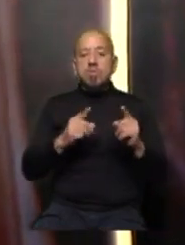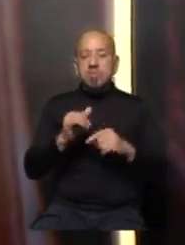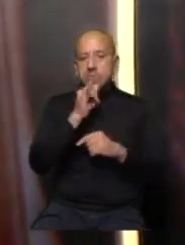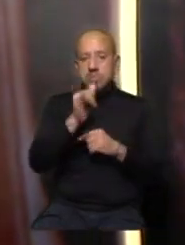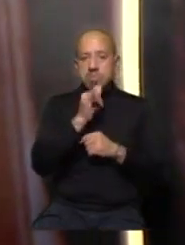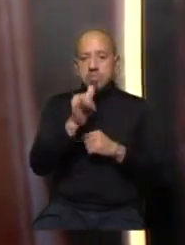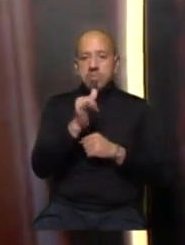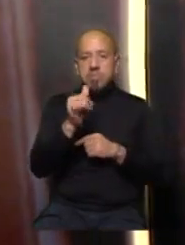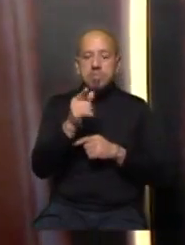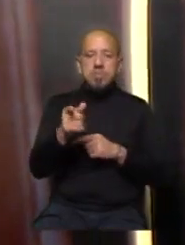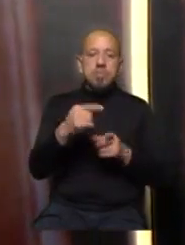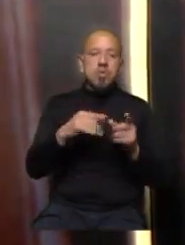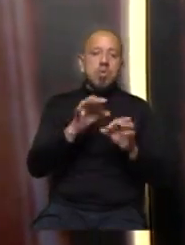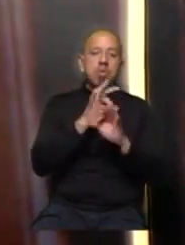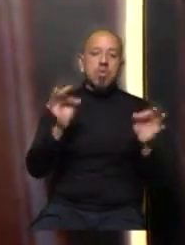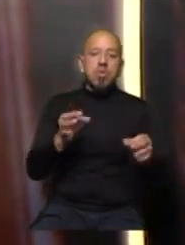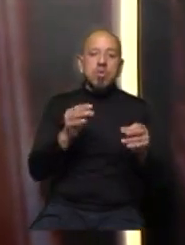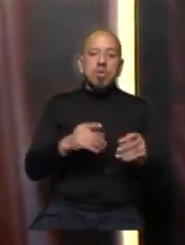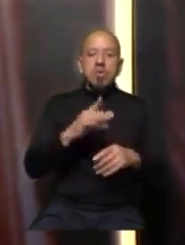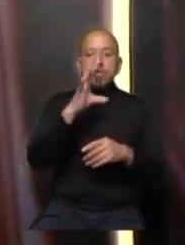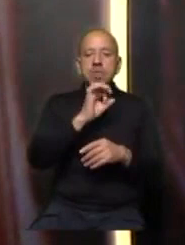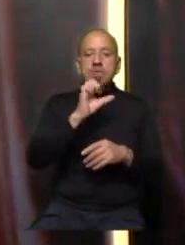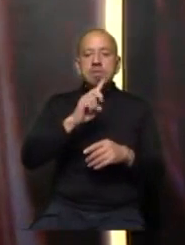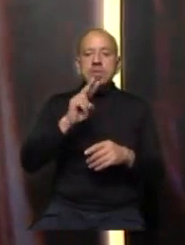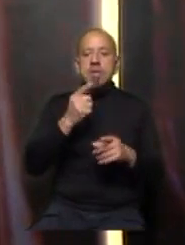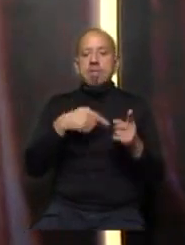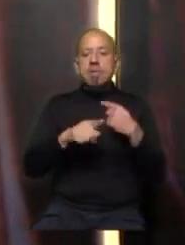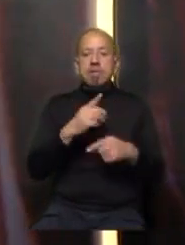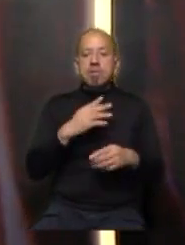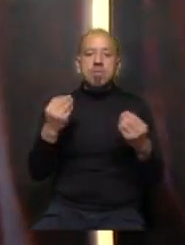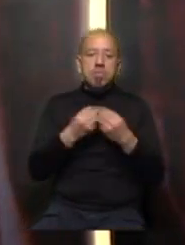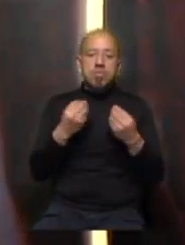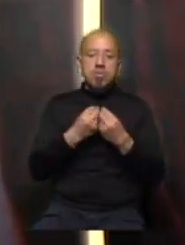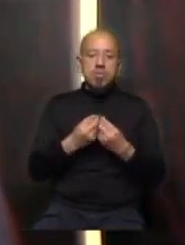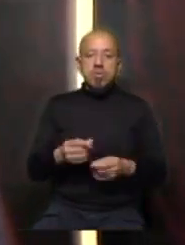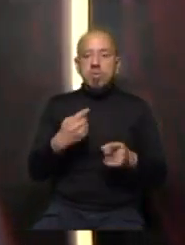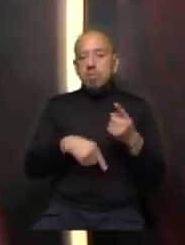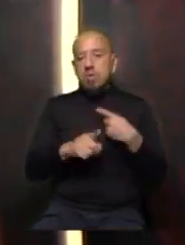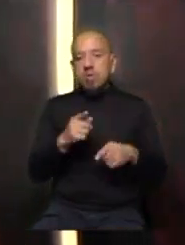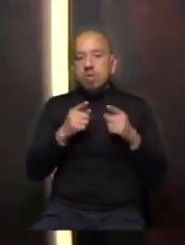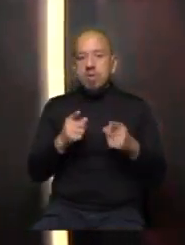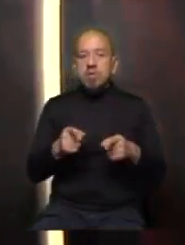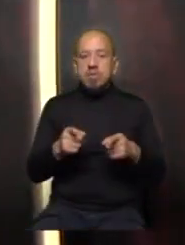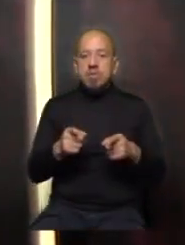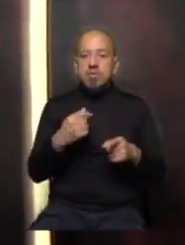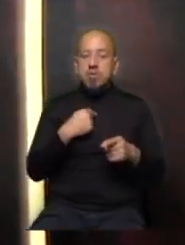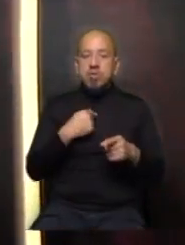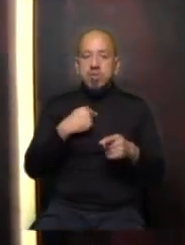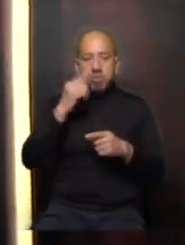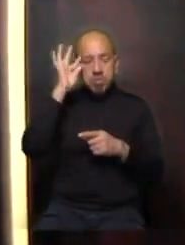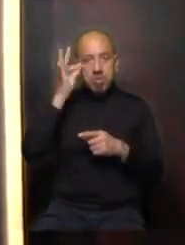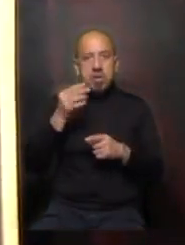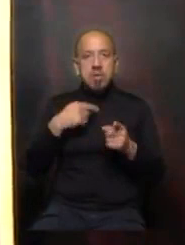de cuentos de la selva o de Locura de amor y de muerte con un montón pero este que vamos a leer hoy Yo creo que está en